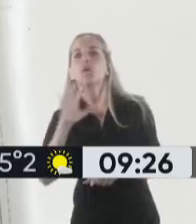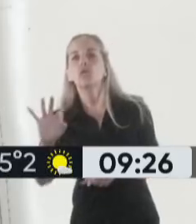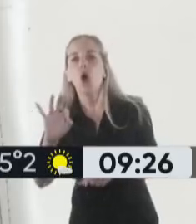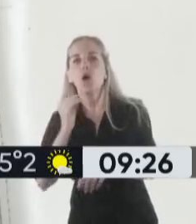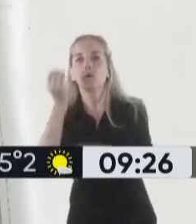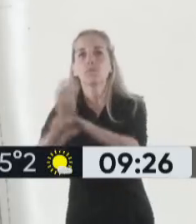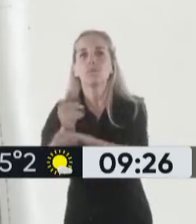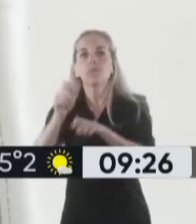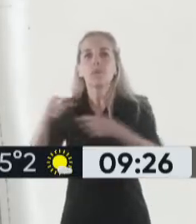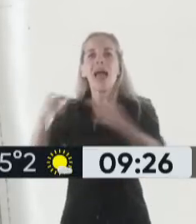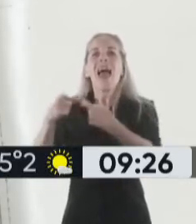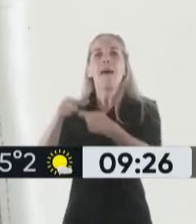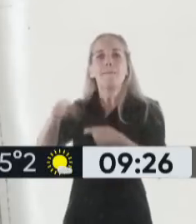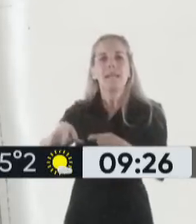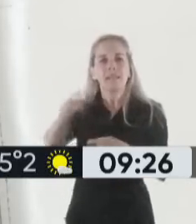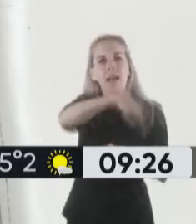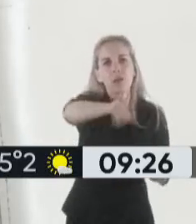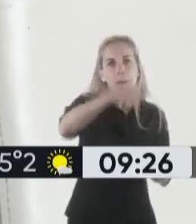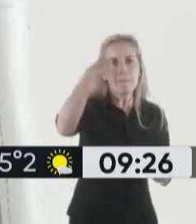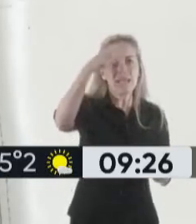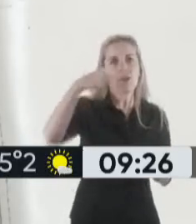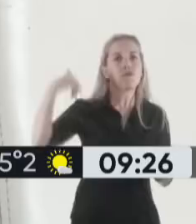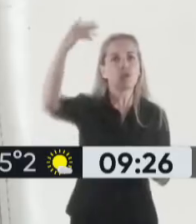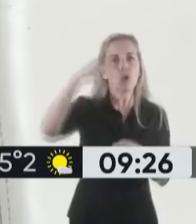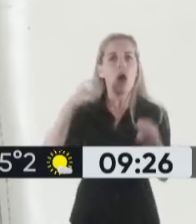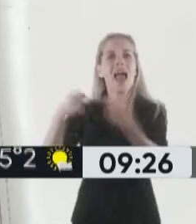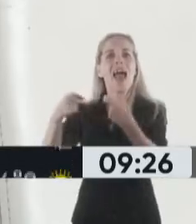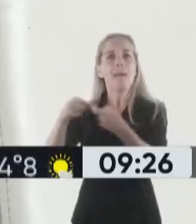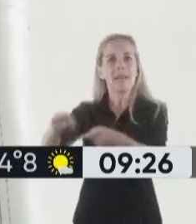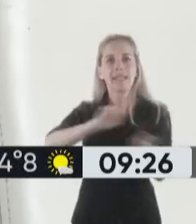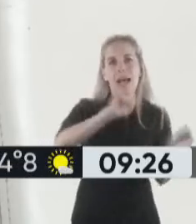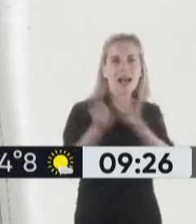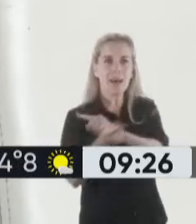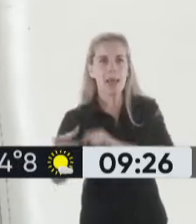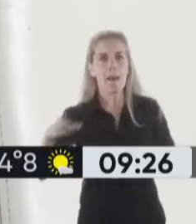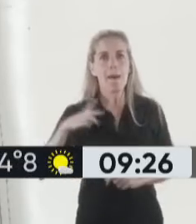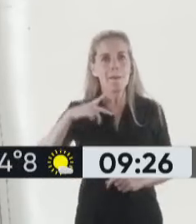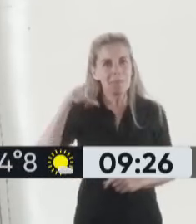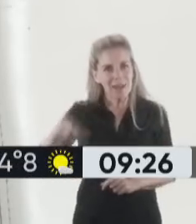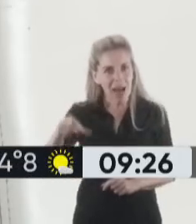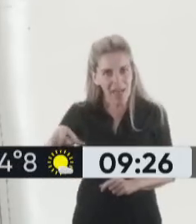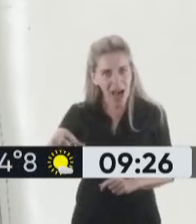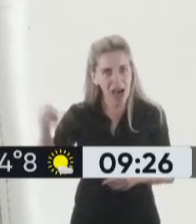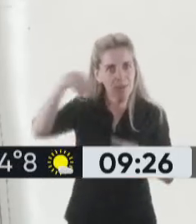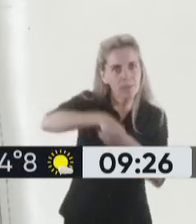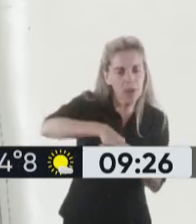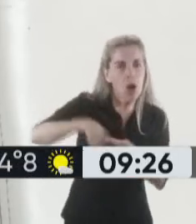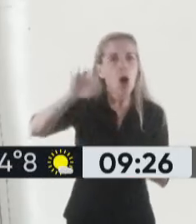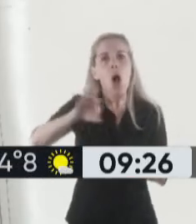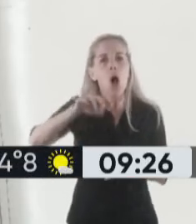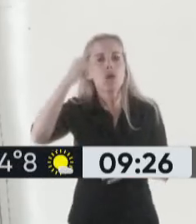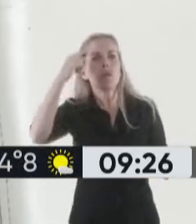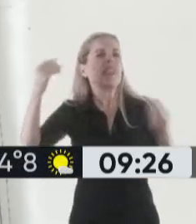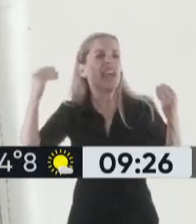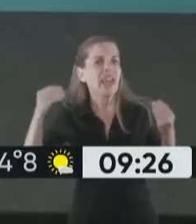horizonte con una nueva empresa privatizada, o una empresa privada, me refiero, trabajando en el sector, o está la idea de avanzar